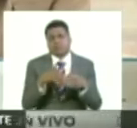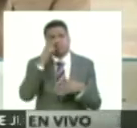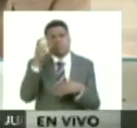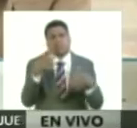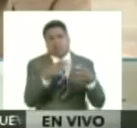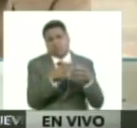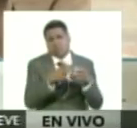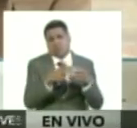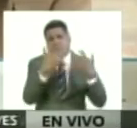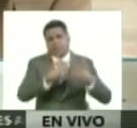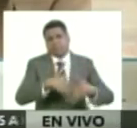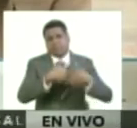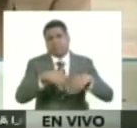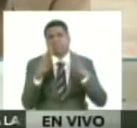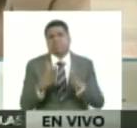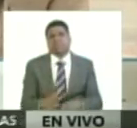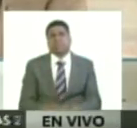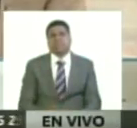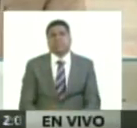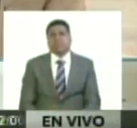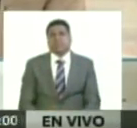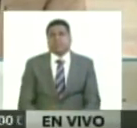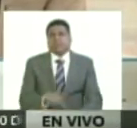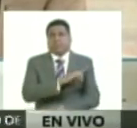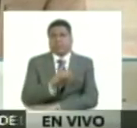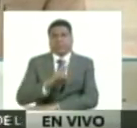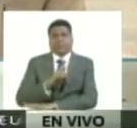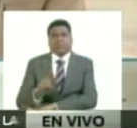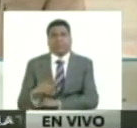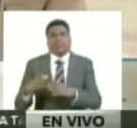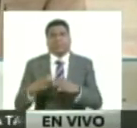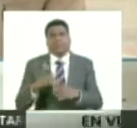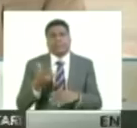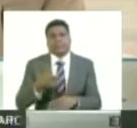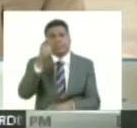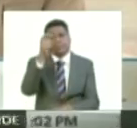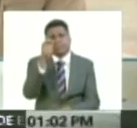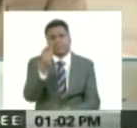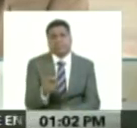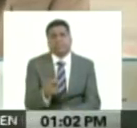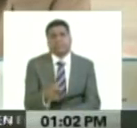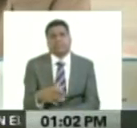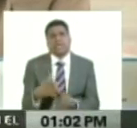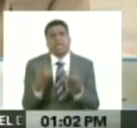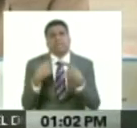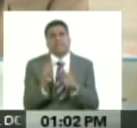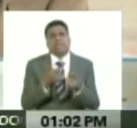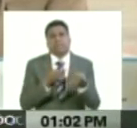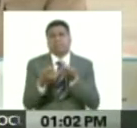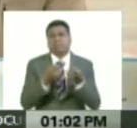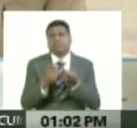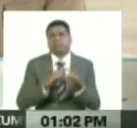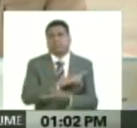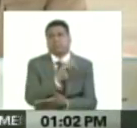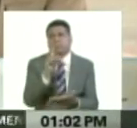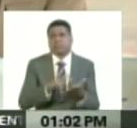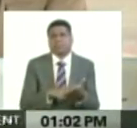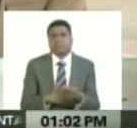ese empresario denunció ante la Fiscalía el intento de extorsión del señor Juan Carlos Caldera.